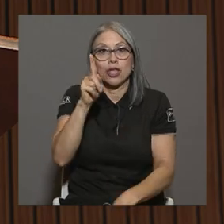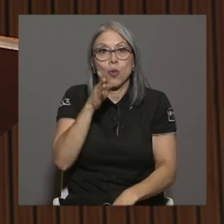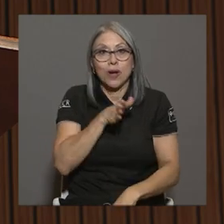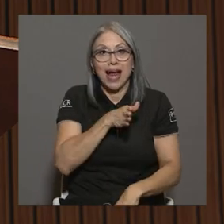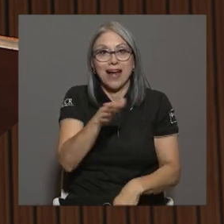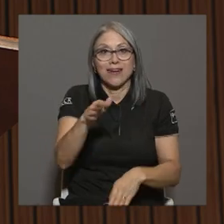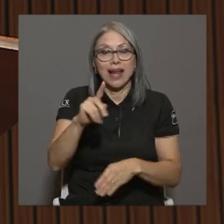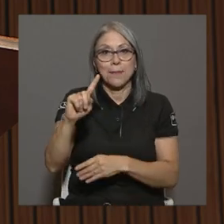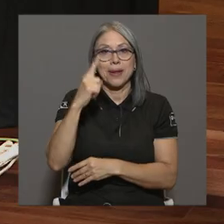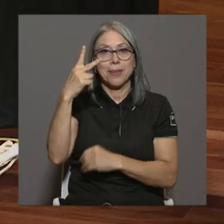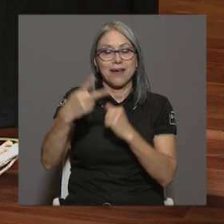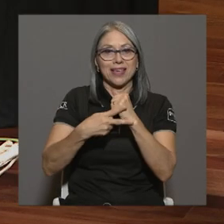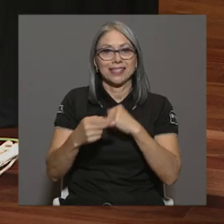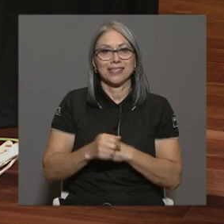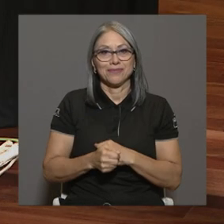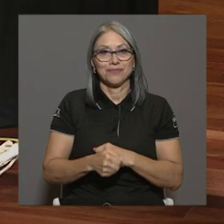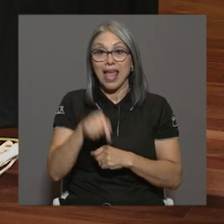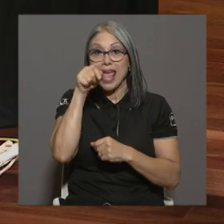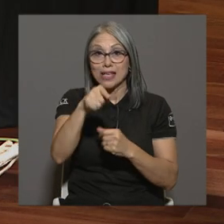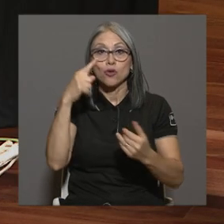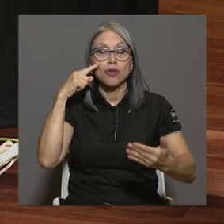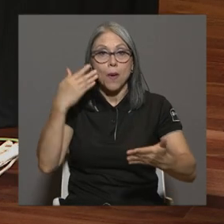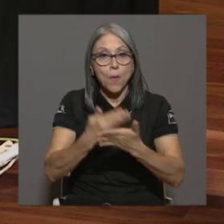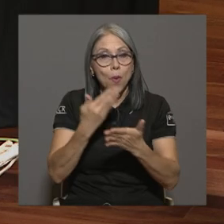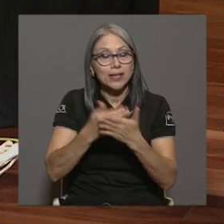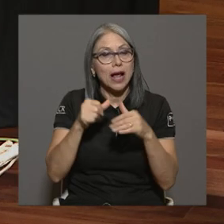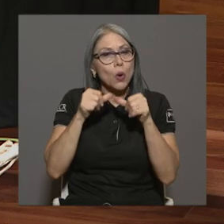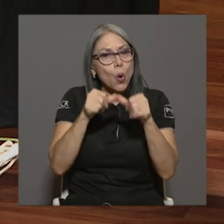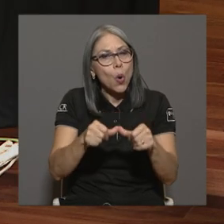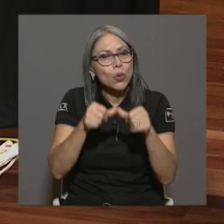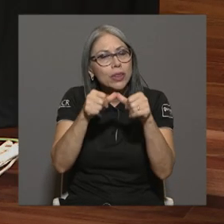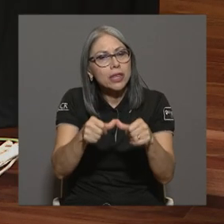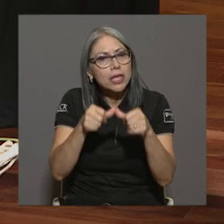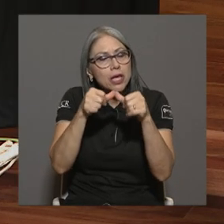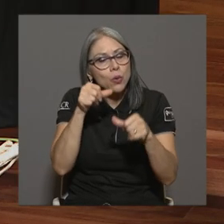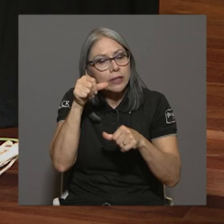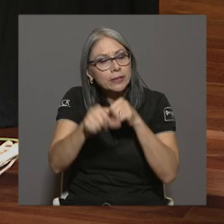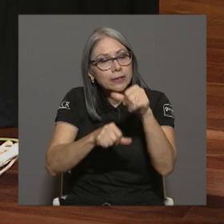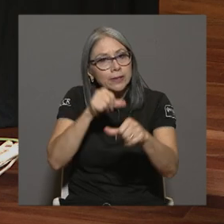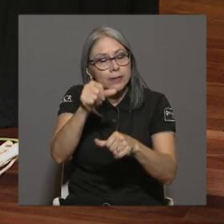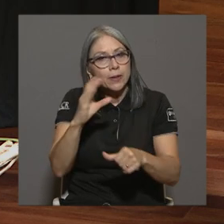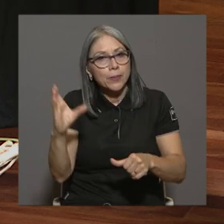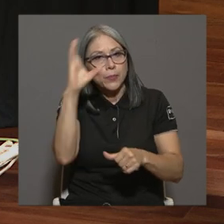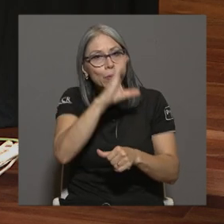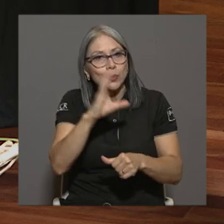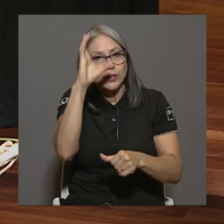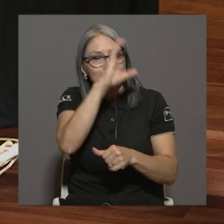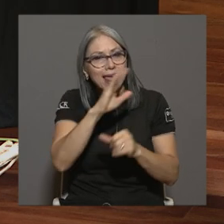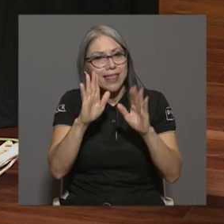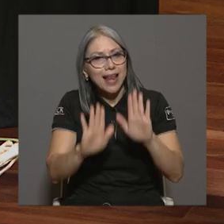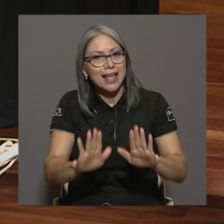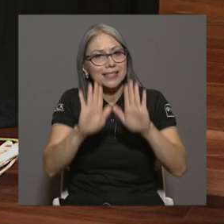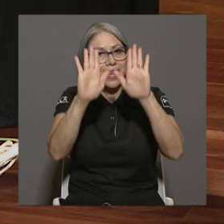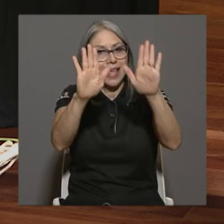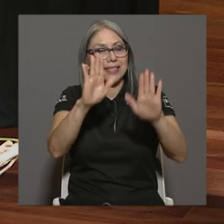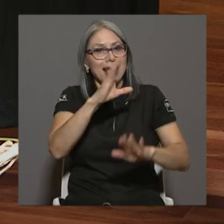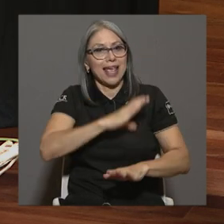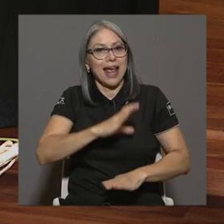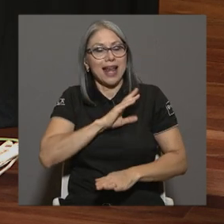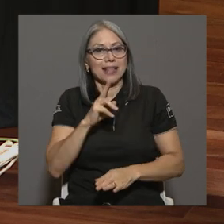primera vez. Lo anterior refleja la continua búsqueda de la excelencia que nos